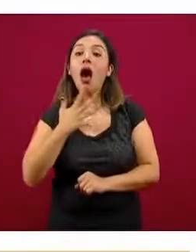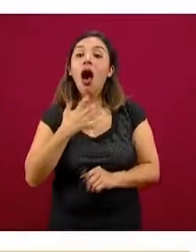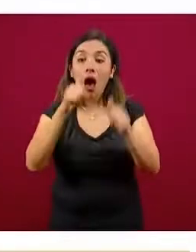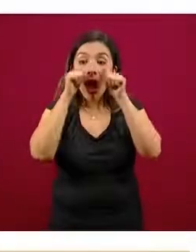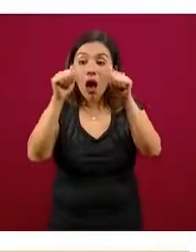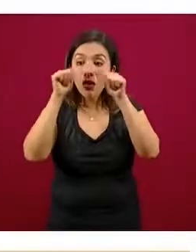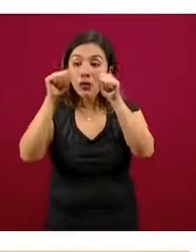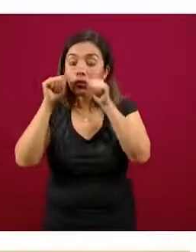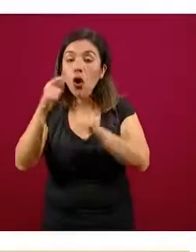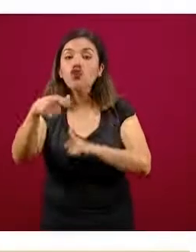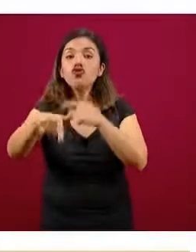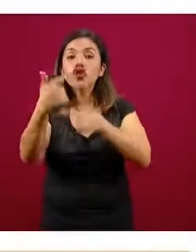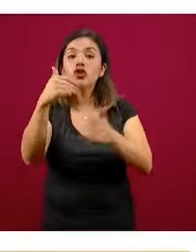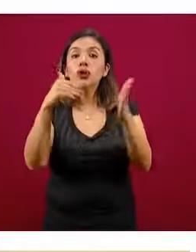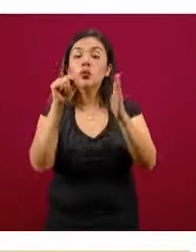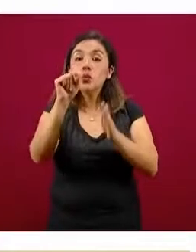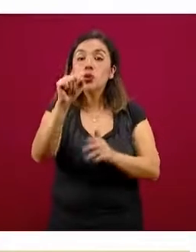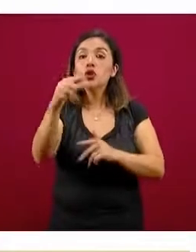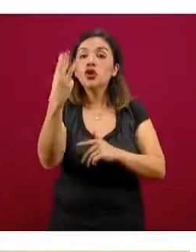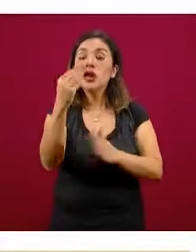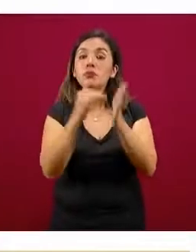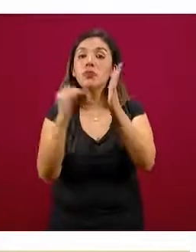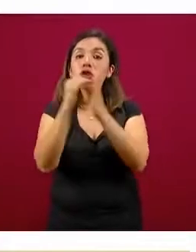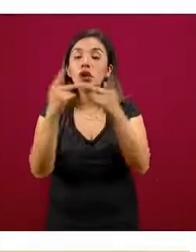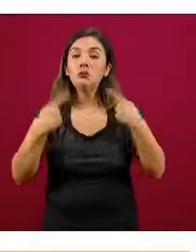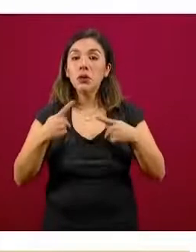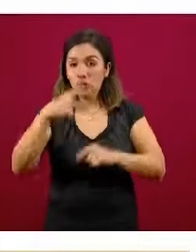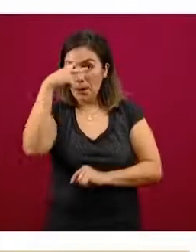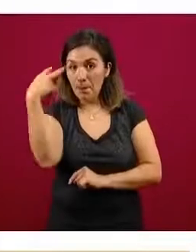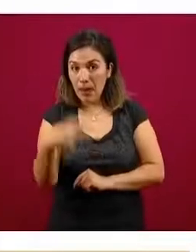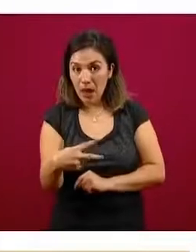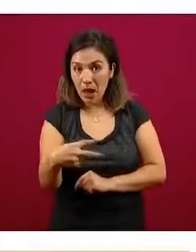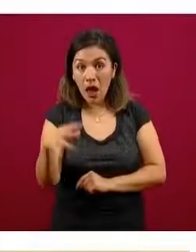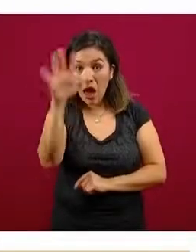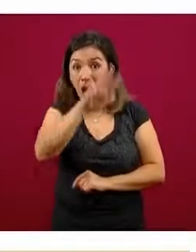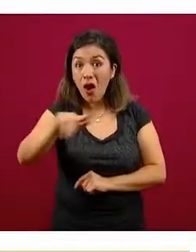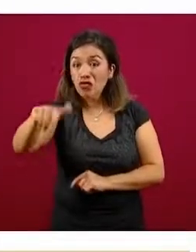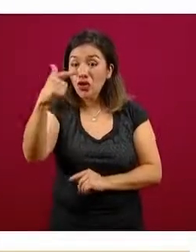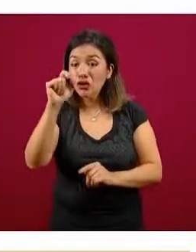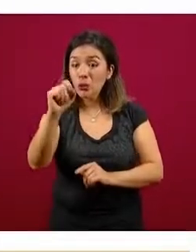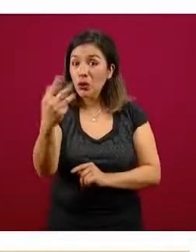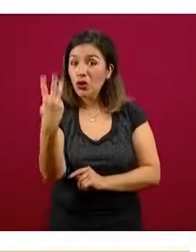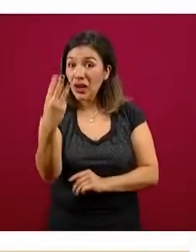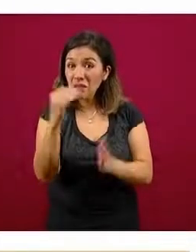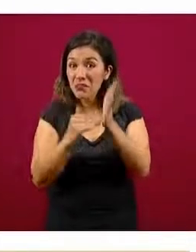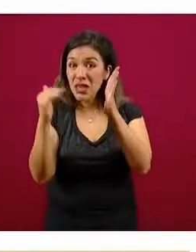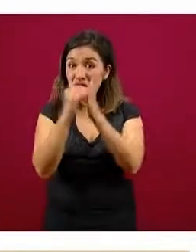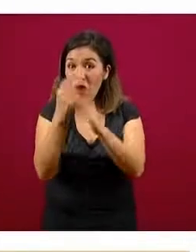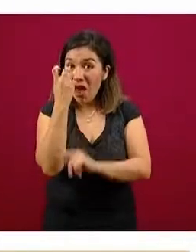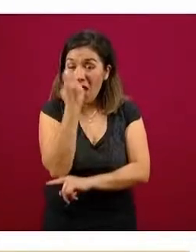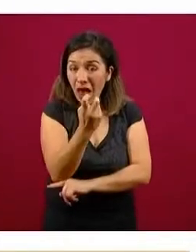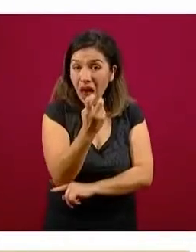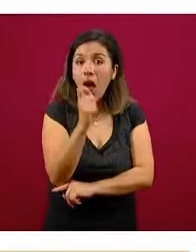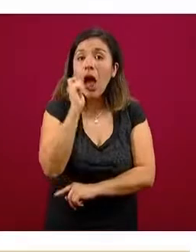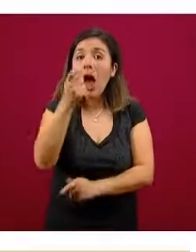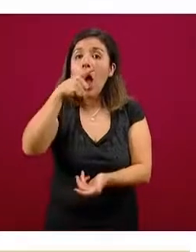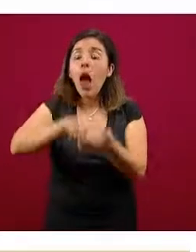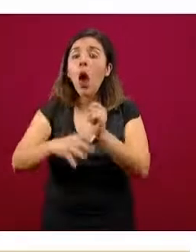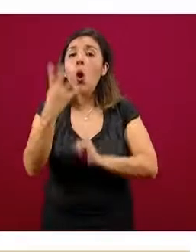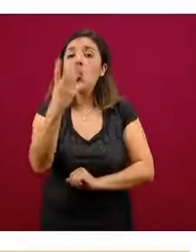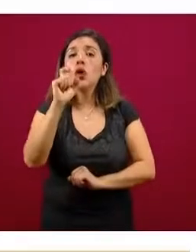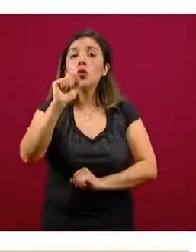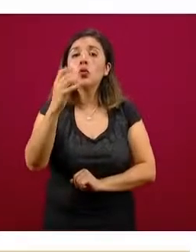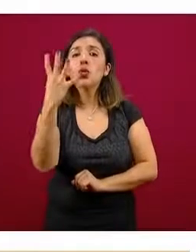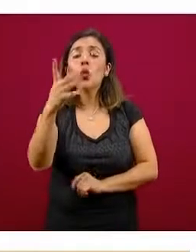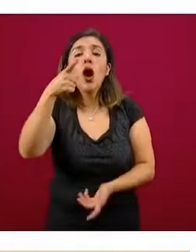a 12.3 millones de mexicanos y de esos 12.3 millones de mexicanos,